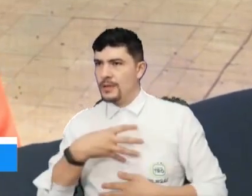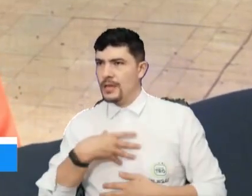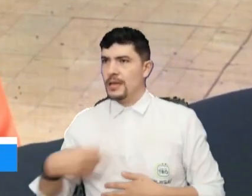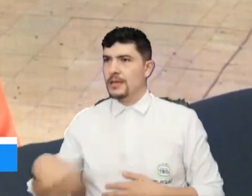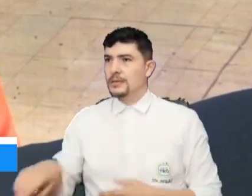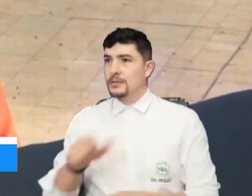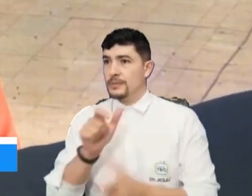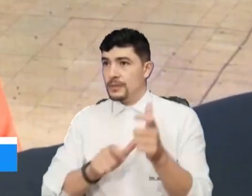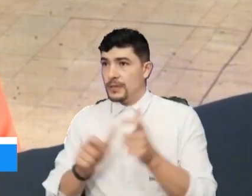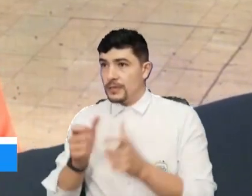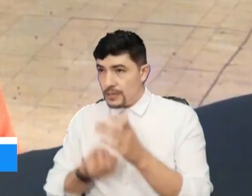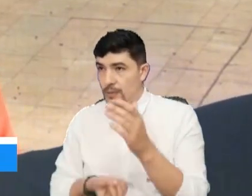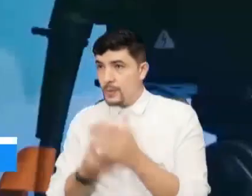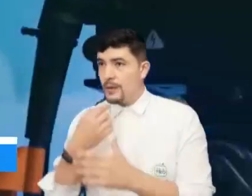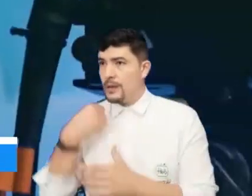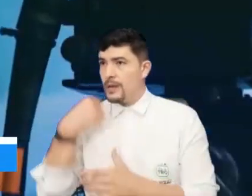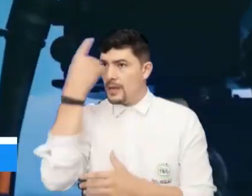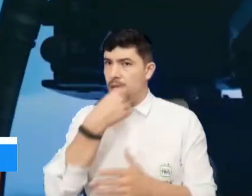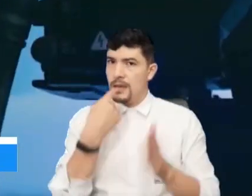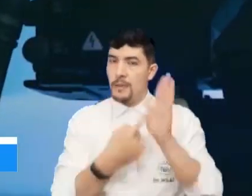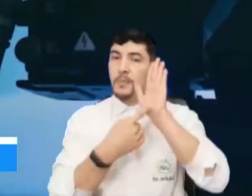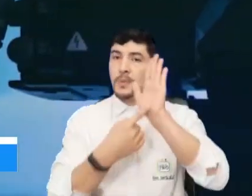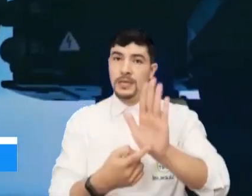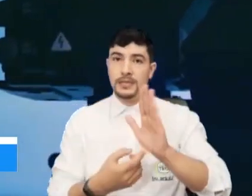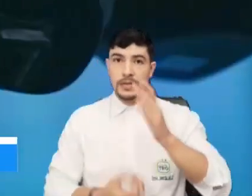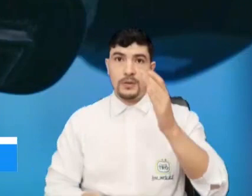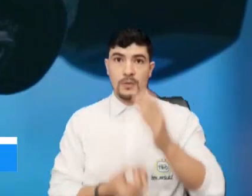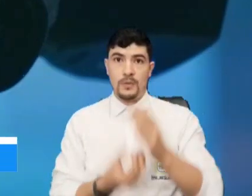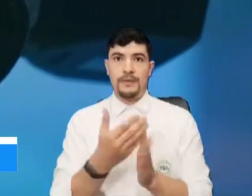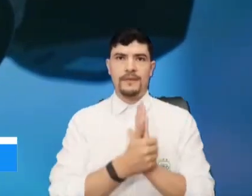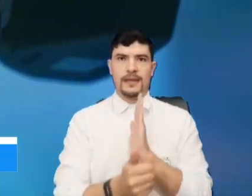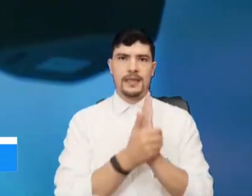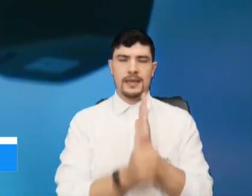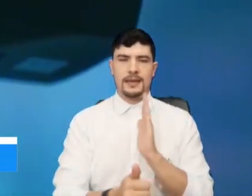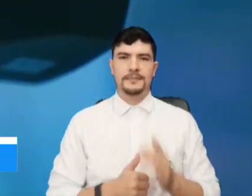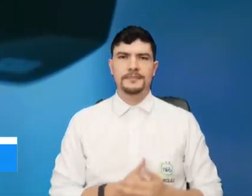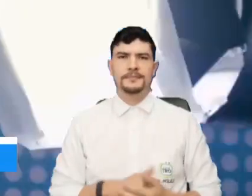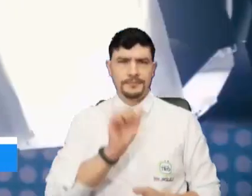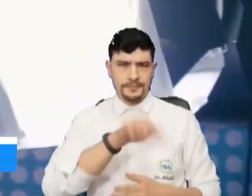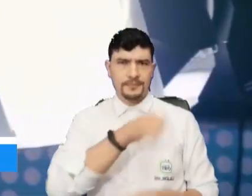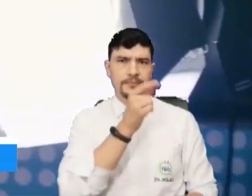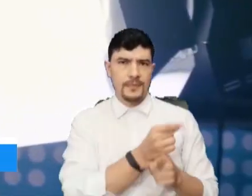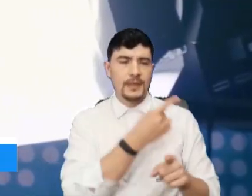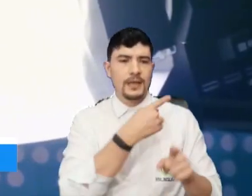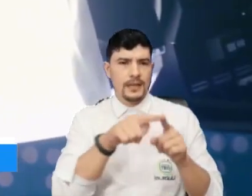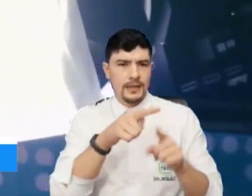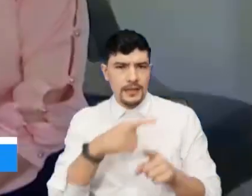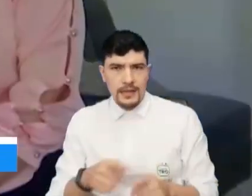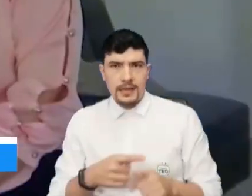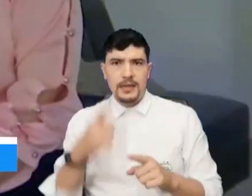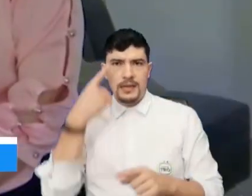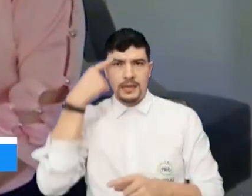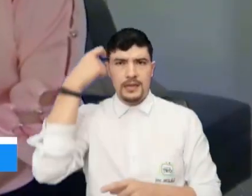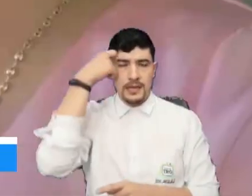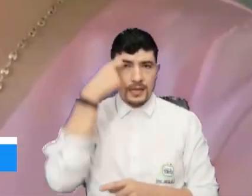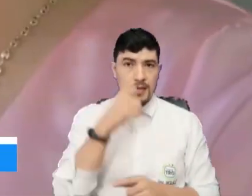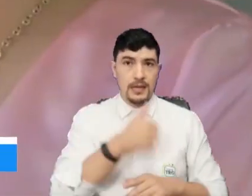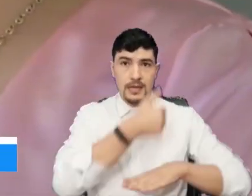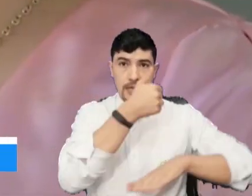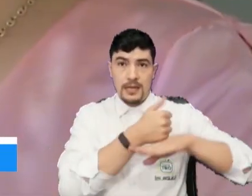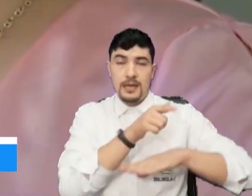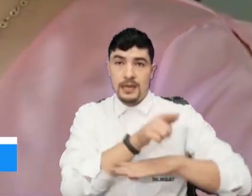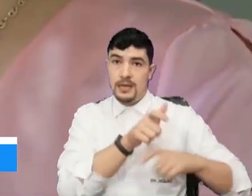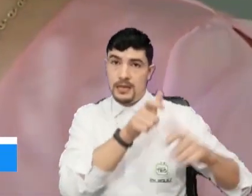que muestren todo ese gran potencial que tienen. Y aunque son varios los logros alcanzados, los retos venideros en cabeza de la gerente Amanda Jaime